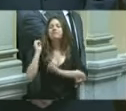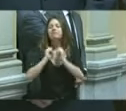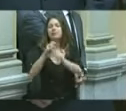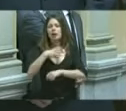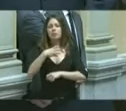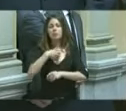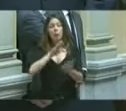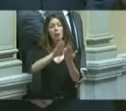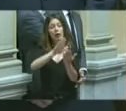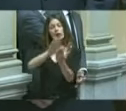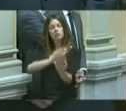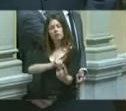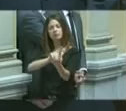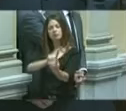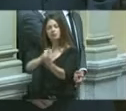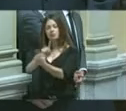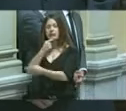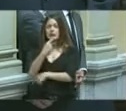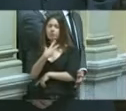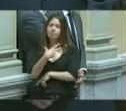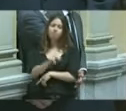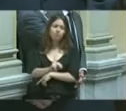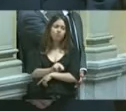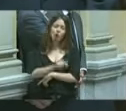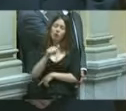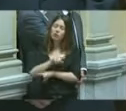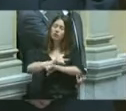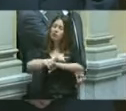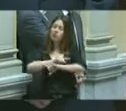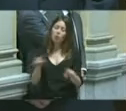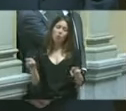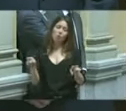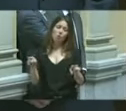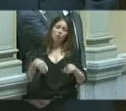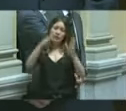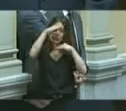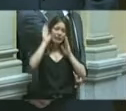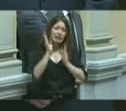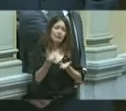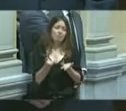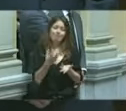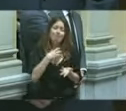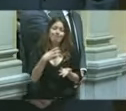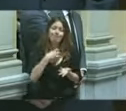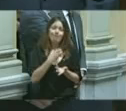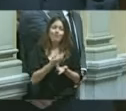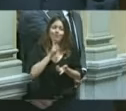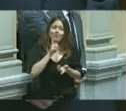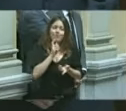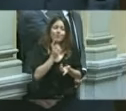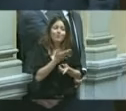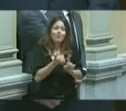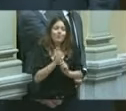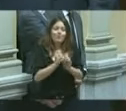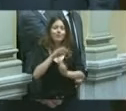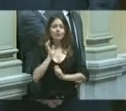tus vecinos y tienes que decirles que no, que hoy tampoco puedes atender y solucionar sus dificultades. Por eso,